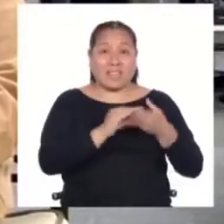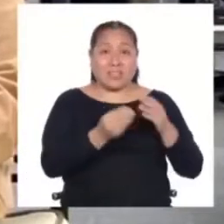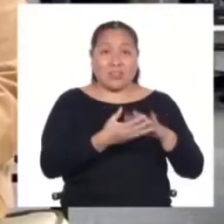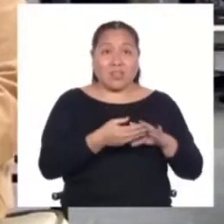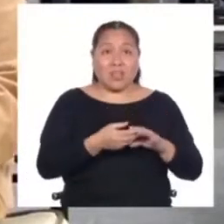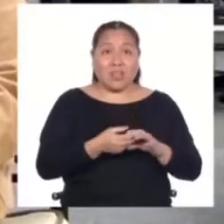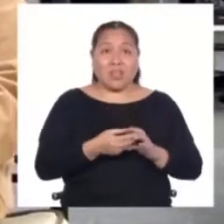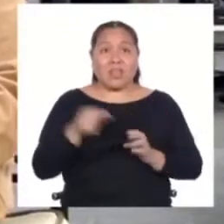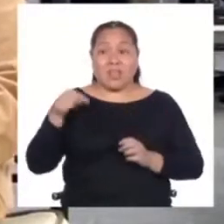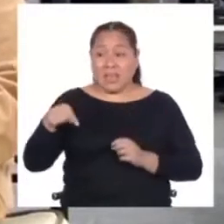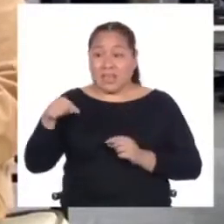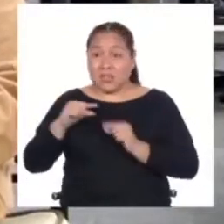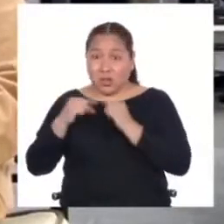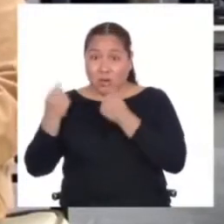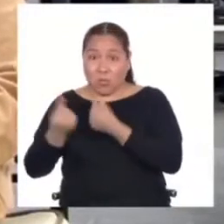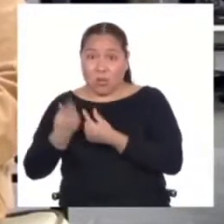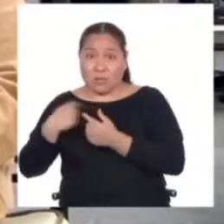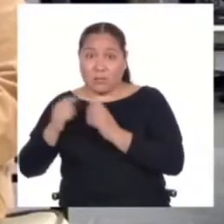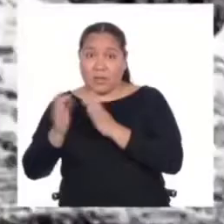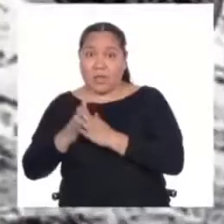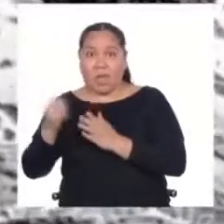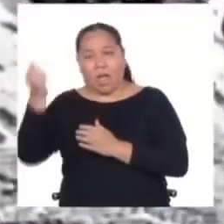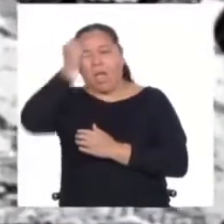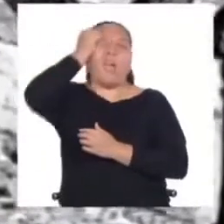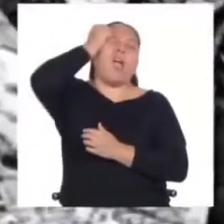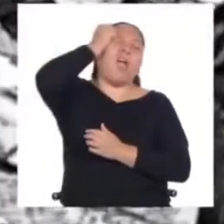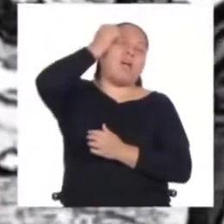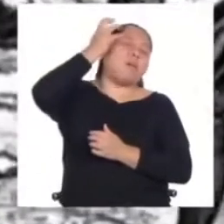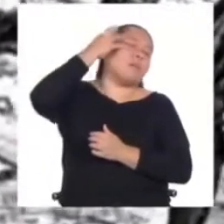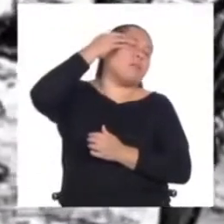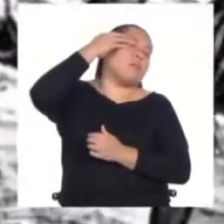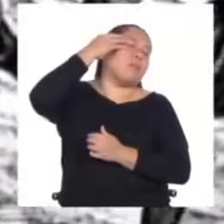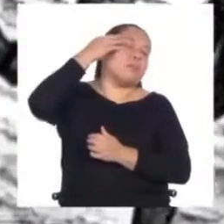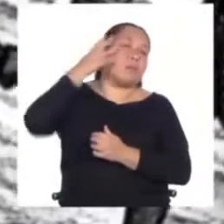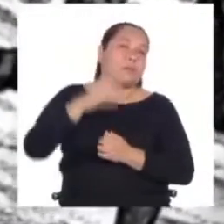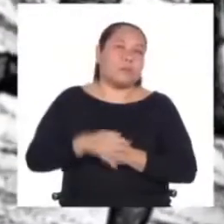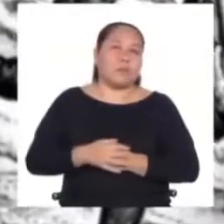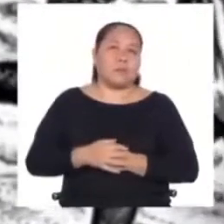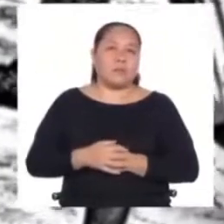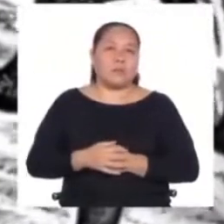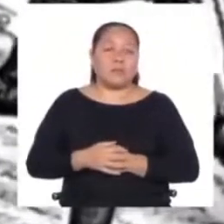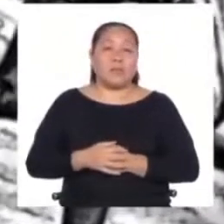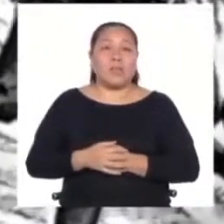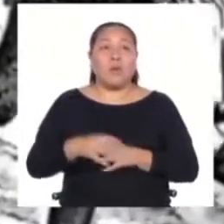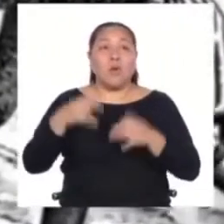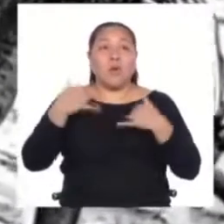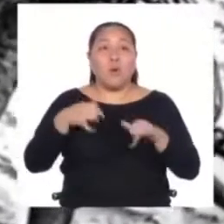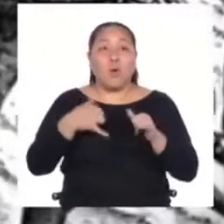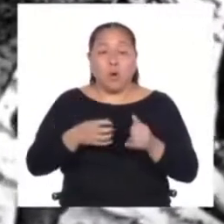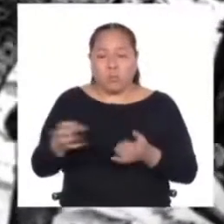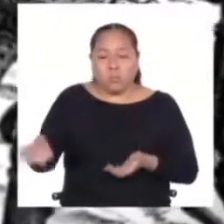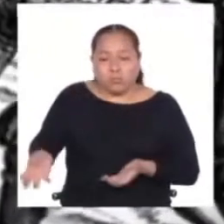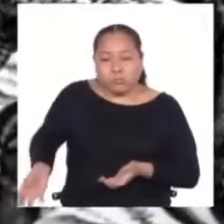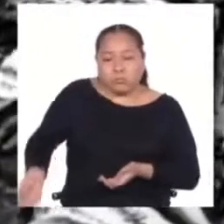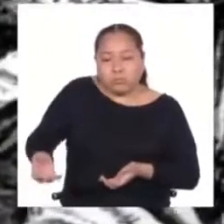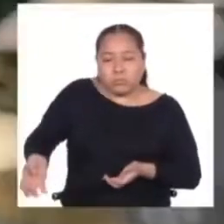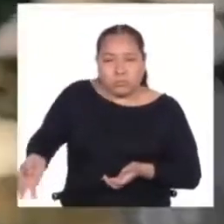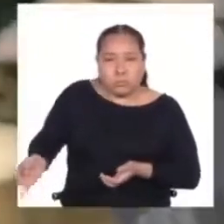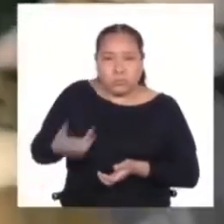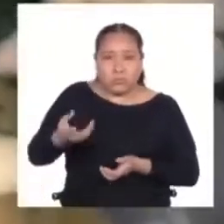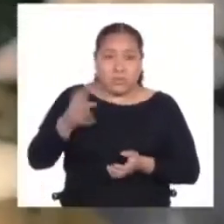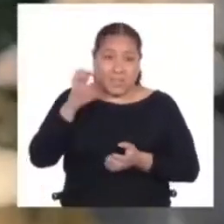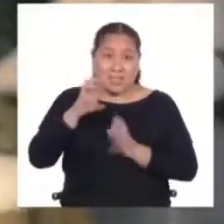fue golpeado por estos mismos en la sien, ¿no? Tenían una especie de juego con bolos y lo golpearon en la